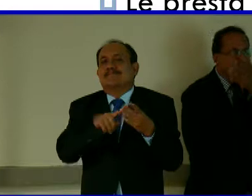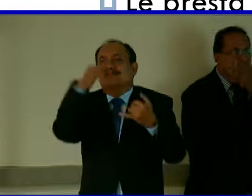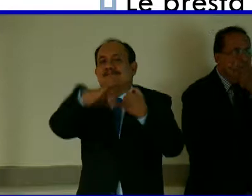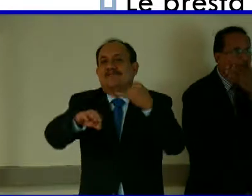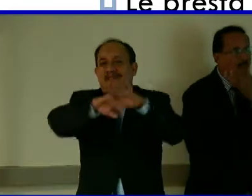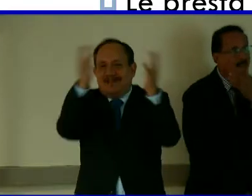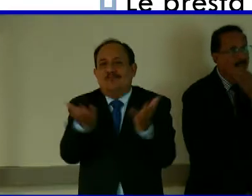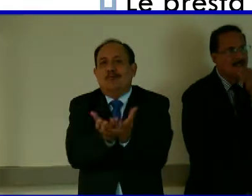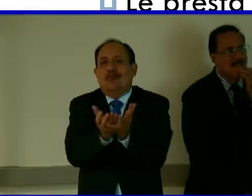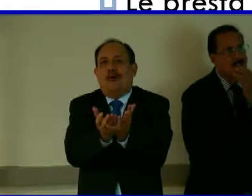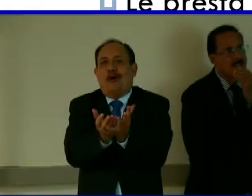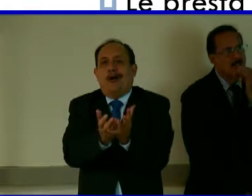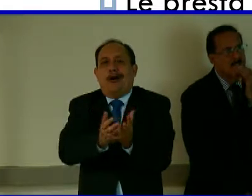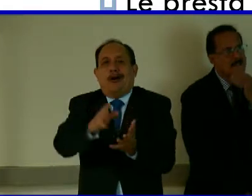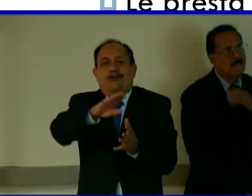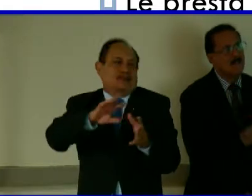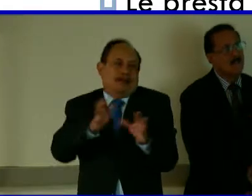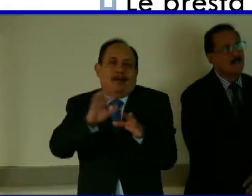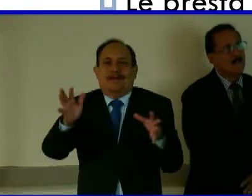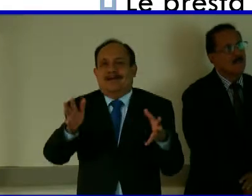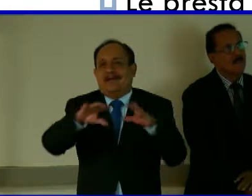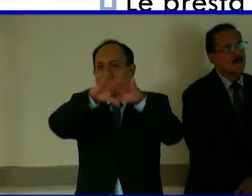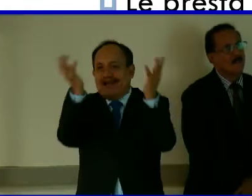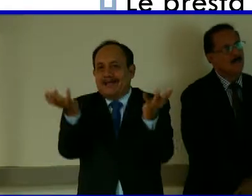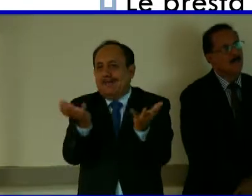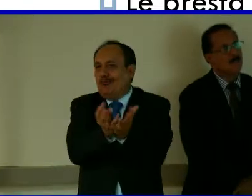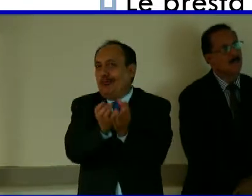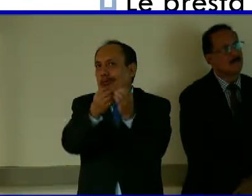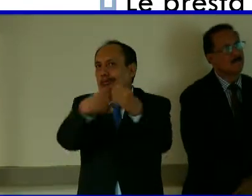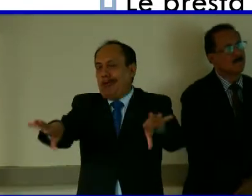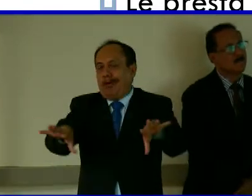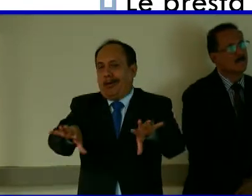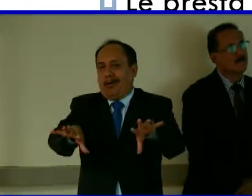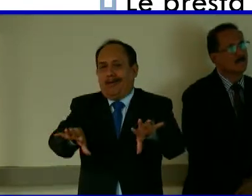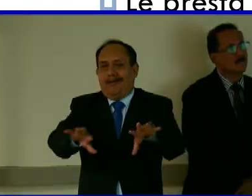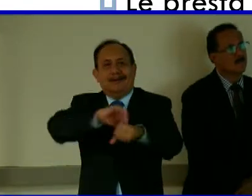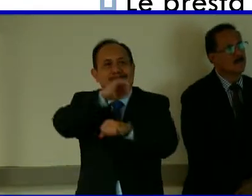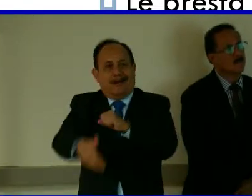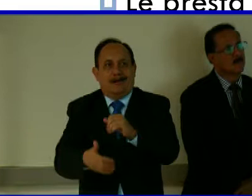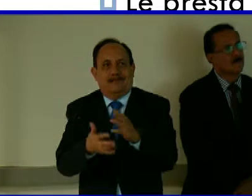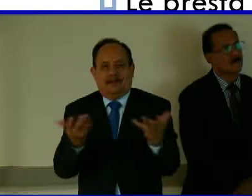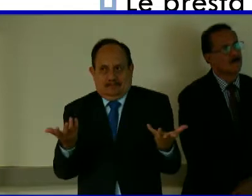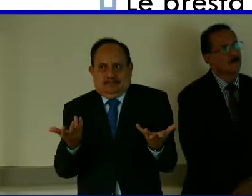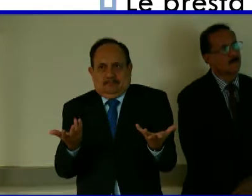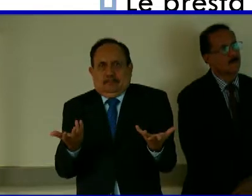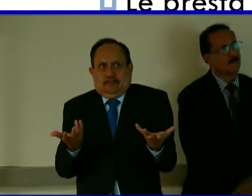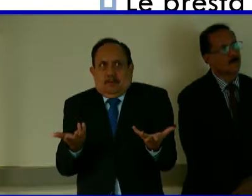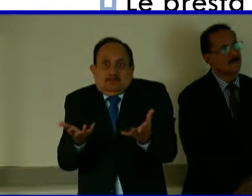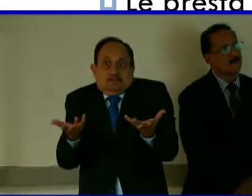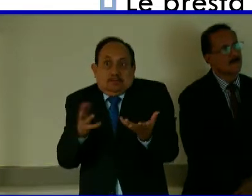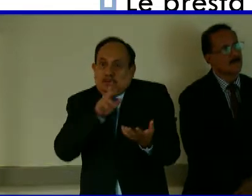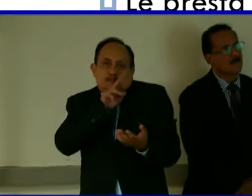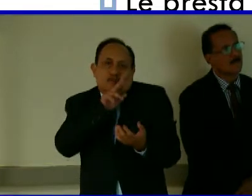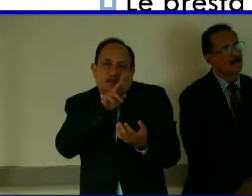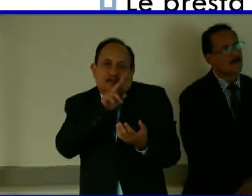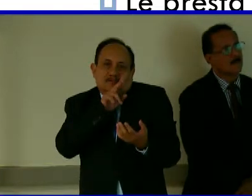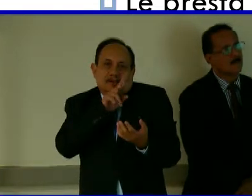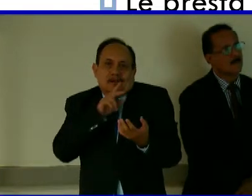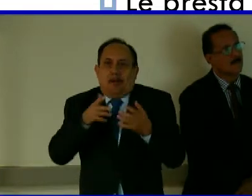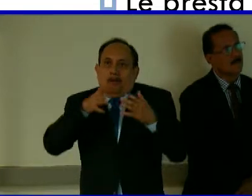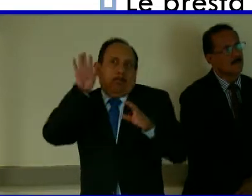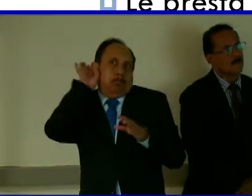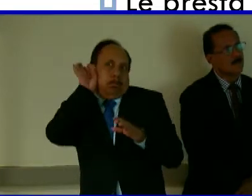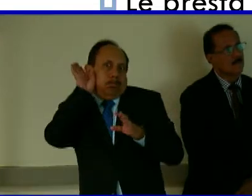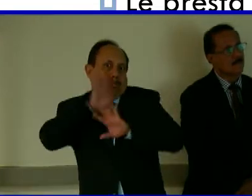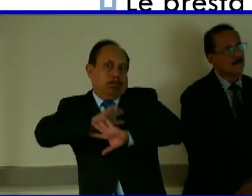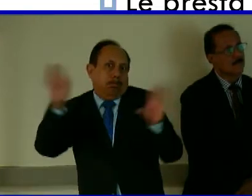preocupa. Y yo le digo, pero ¿cómo que el fin del mundo? ¿Y qué pasa si es el fin del mundo? Bueno, si viene por ahí, no te preocupes, que no nos enteramos ninguno,